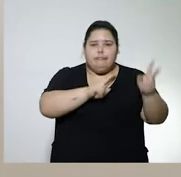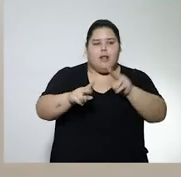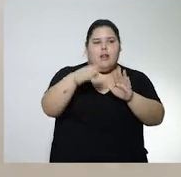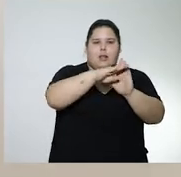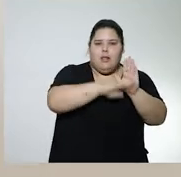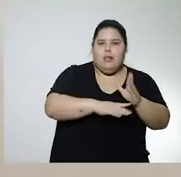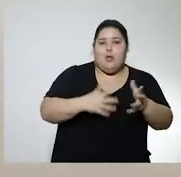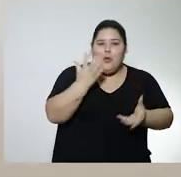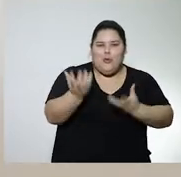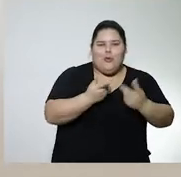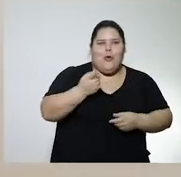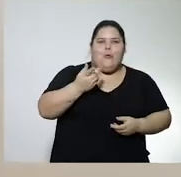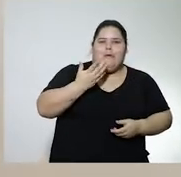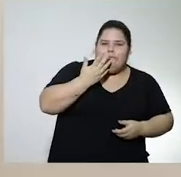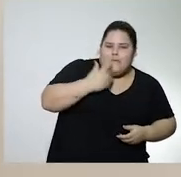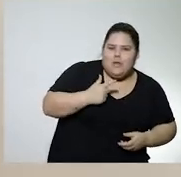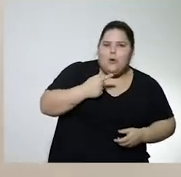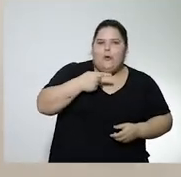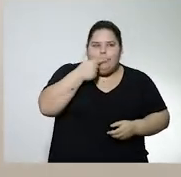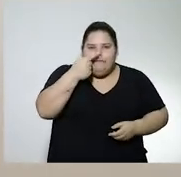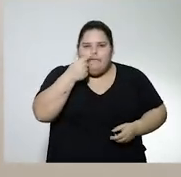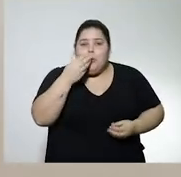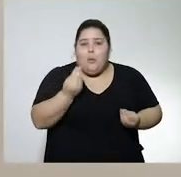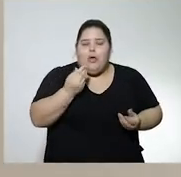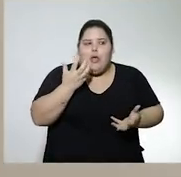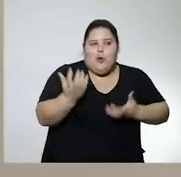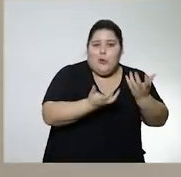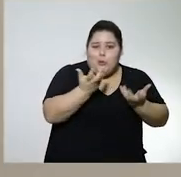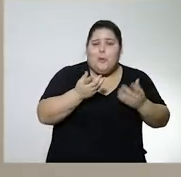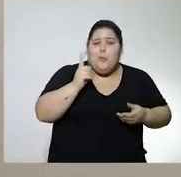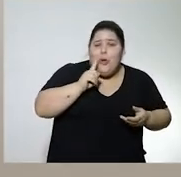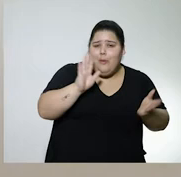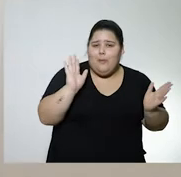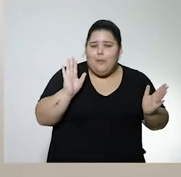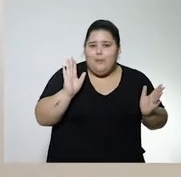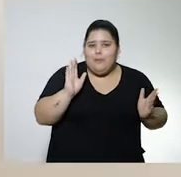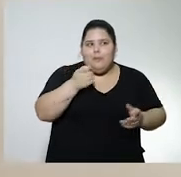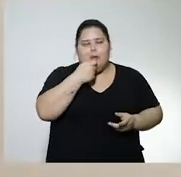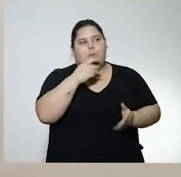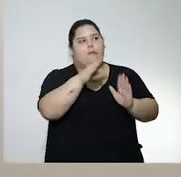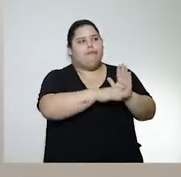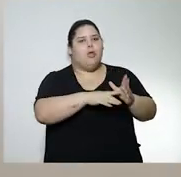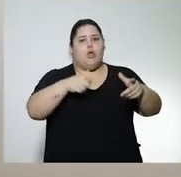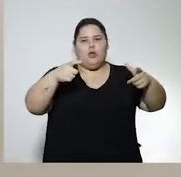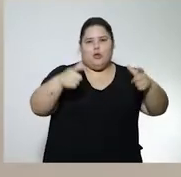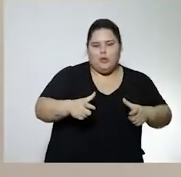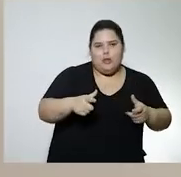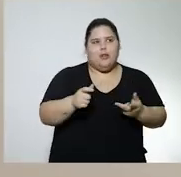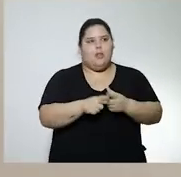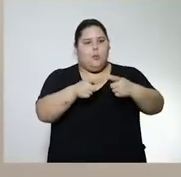les guste, que les parezca copadas. Háganlas, pruébenlas. Sí, qué sé yo, receta de bizcochuelo, de